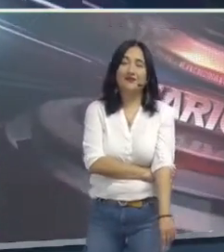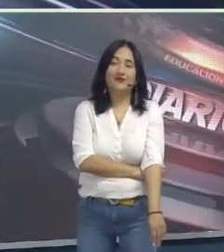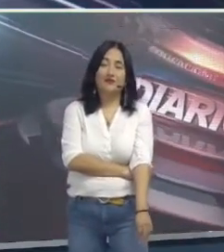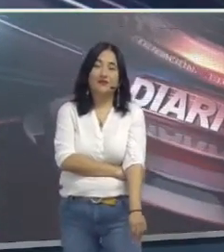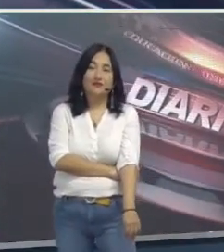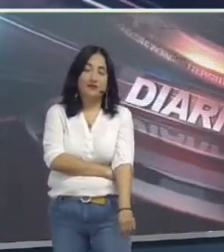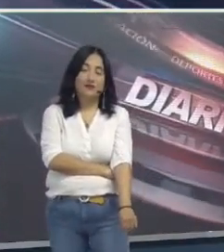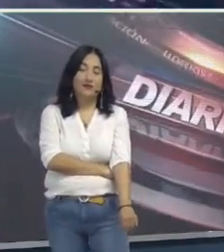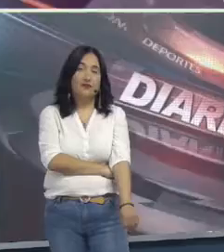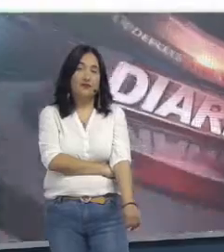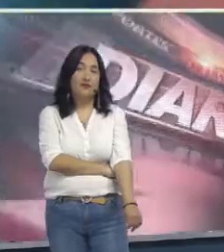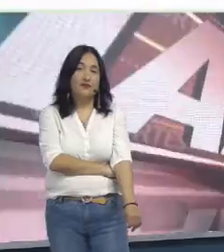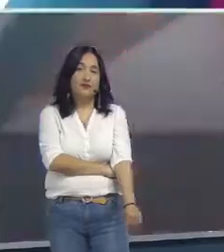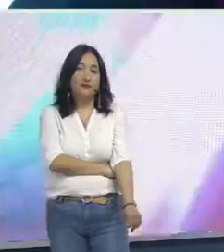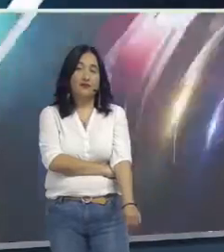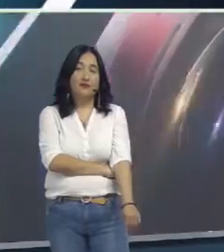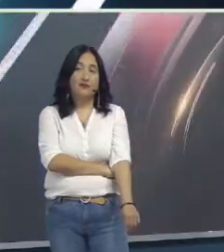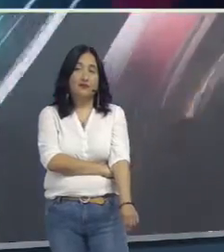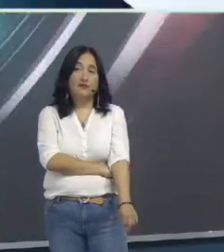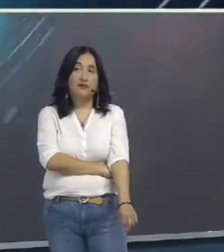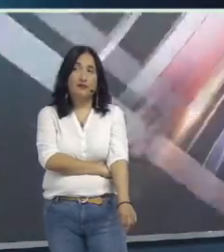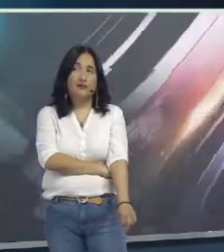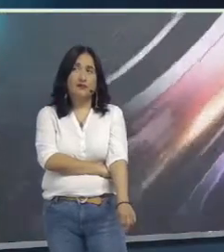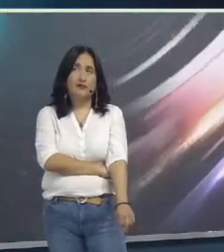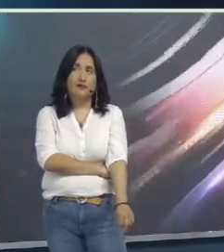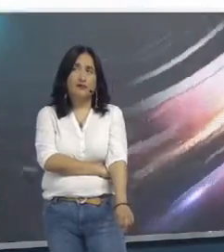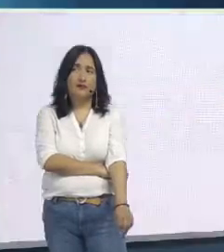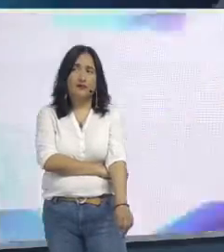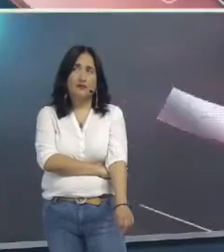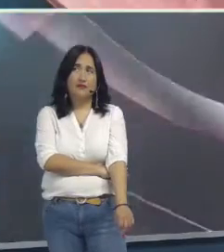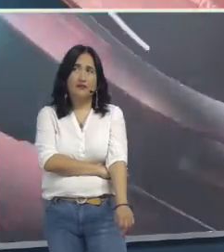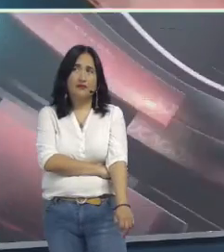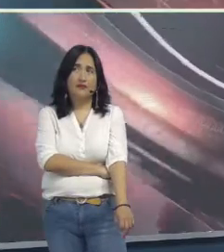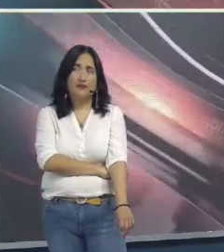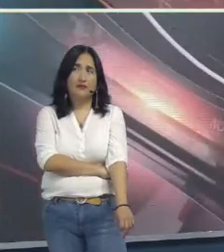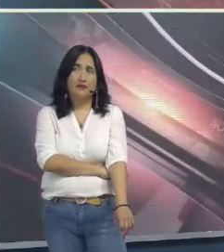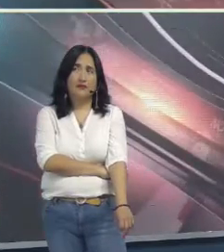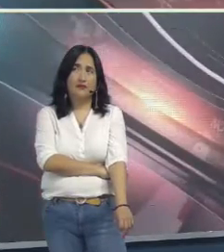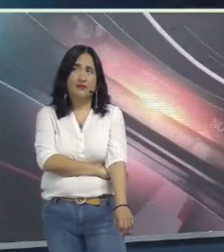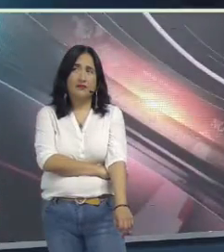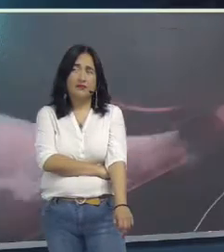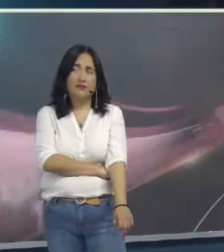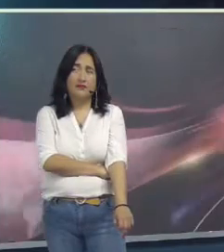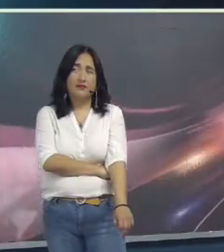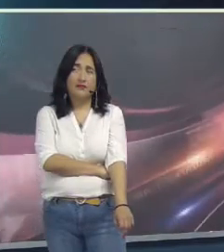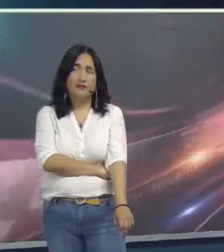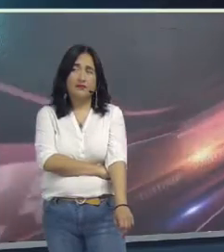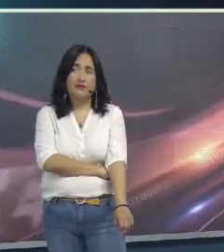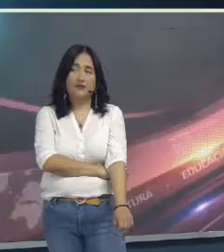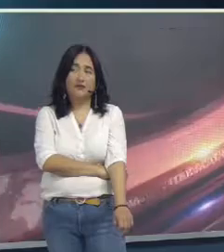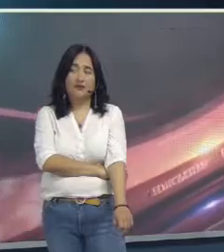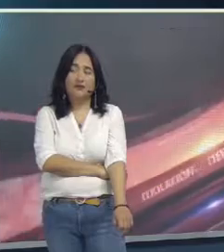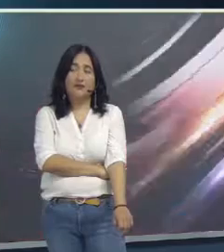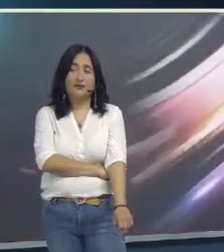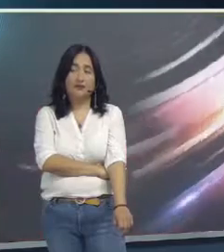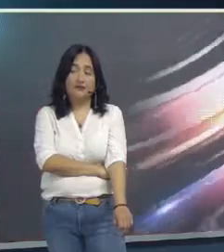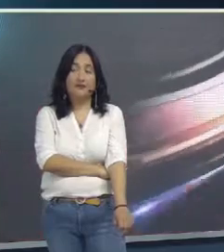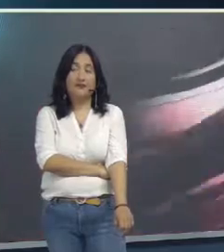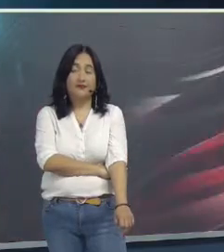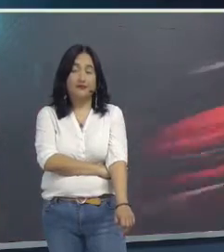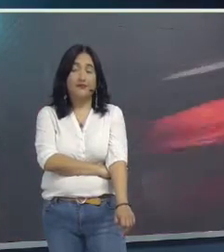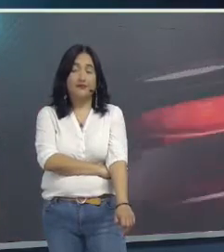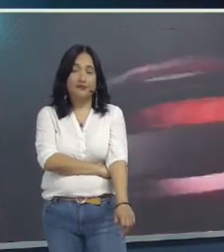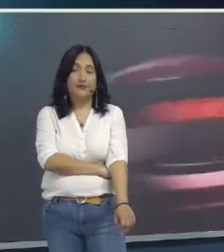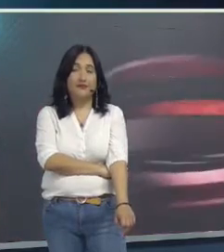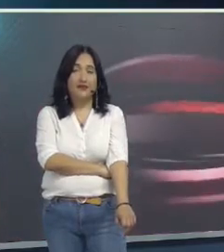en el mes de marzo, que estuvimos con una frecuencia de día sábado, que es mucho más prolongada la frecuencia, el intervalo entre uno y